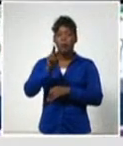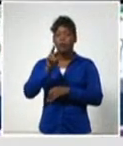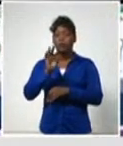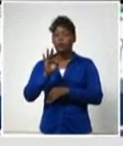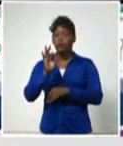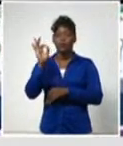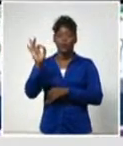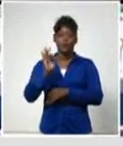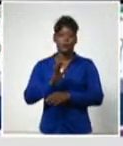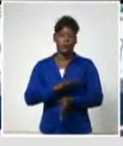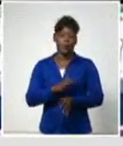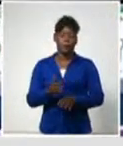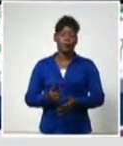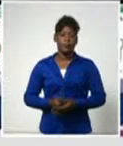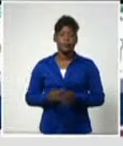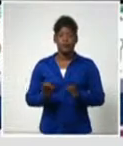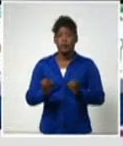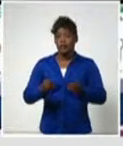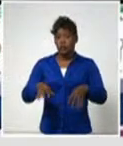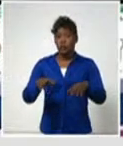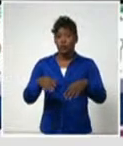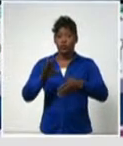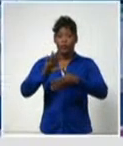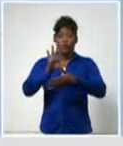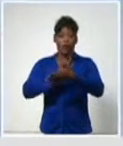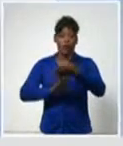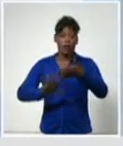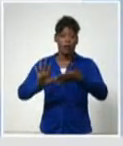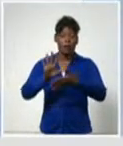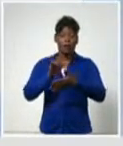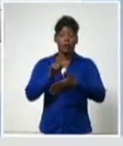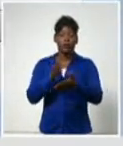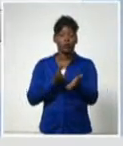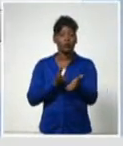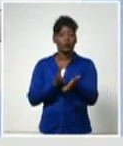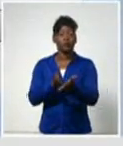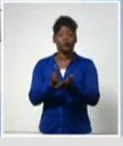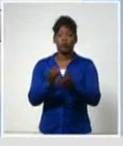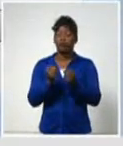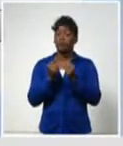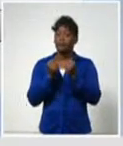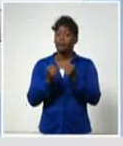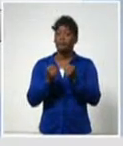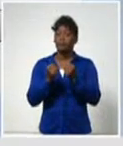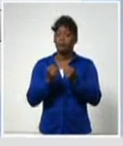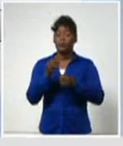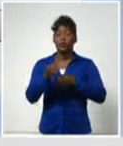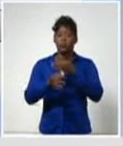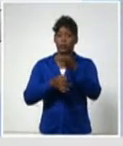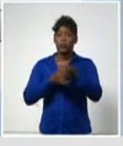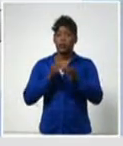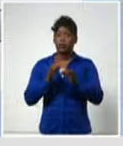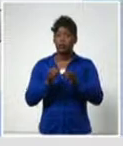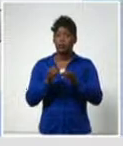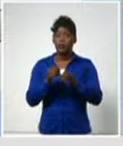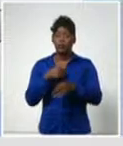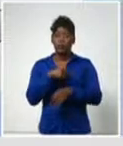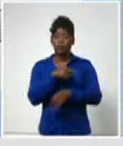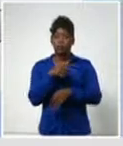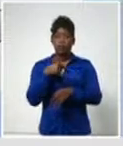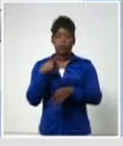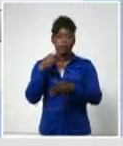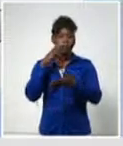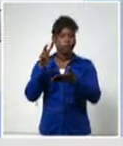5,28%. La situación en la región de las Américas sigue siendo convulsa. Leíamos en las noticias antes del parte habitual